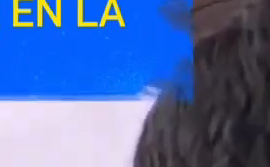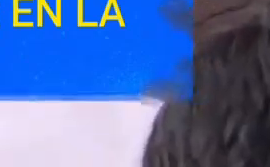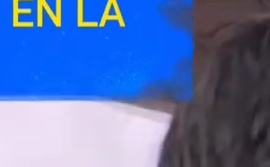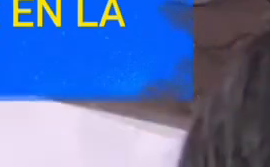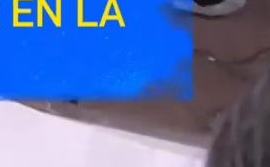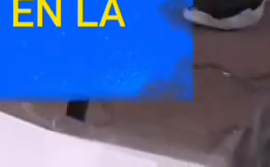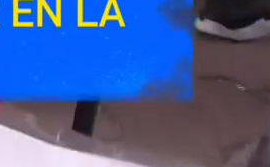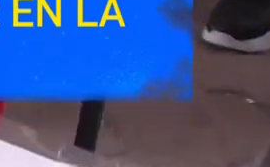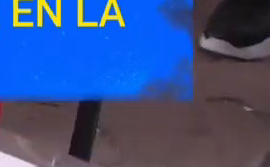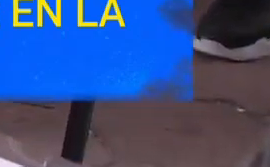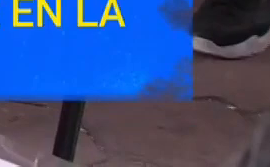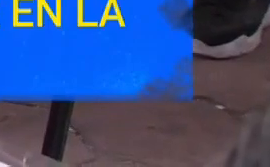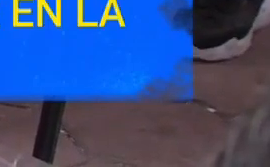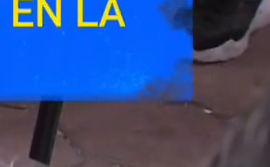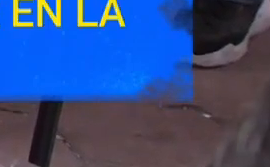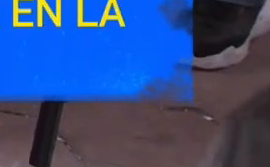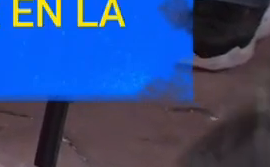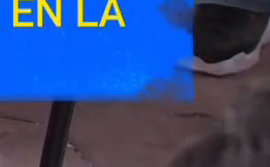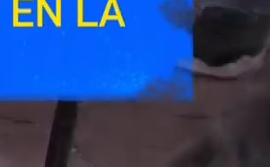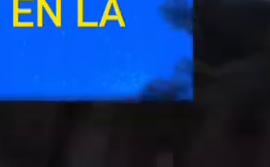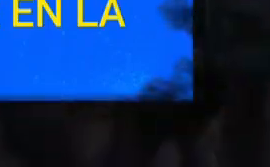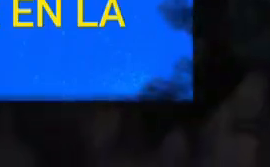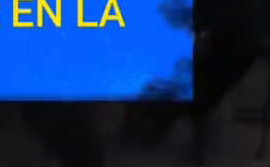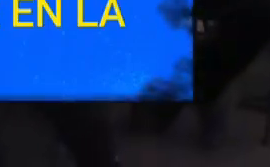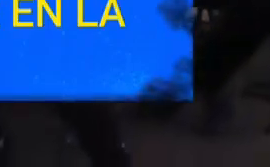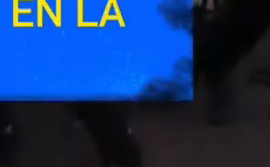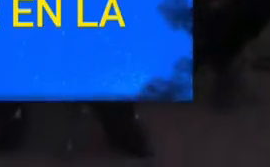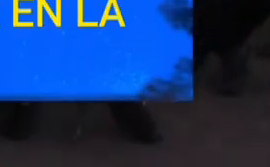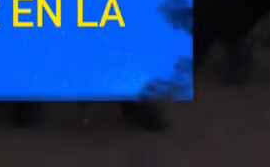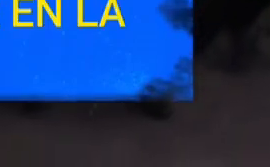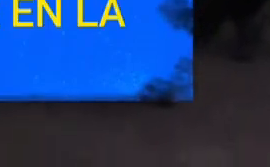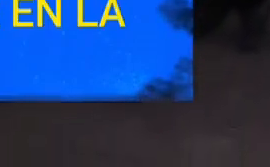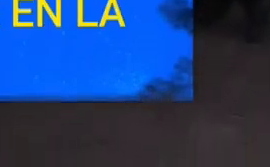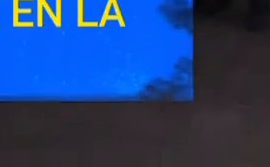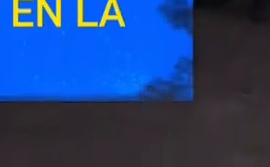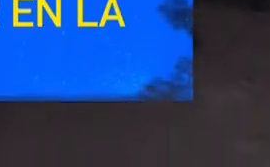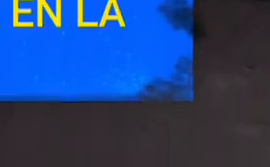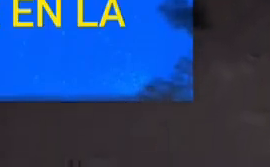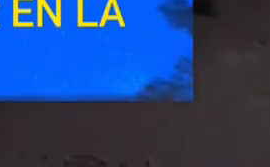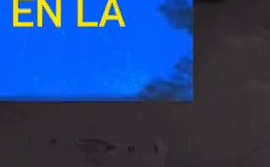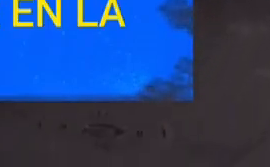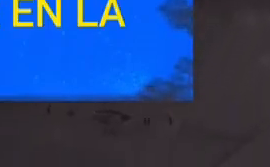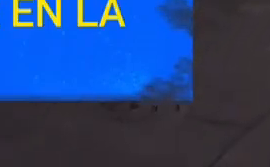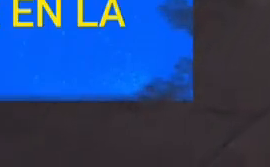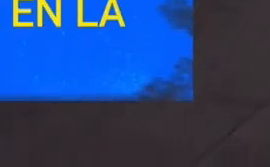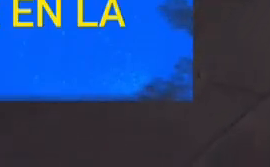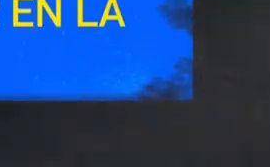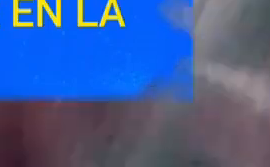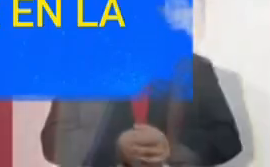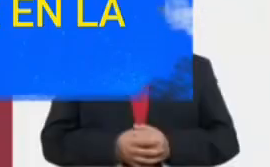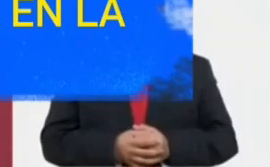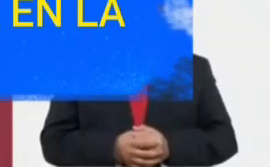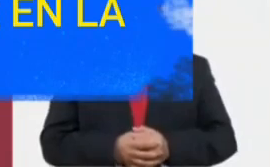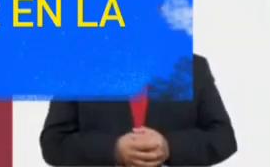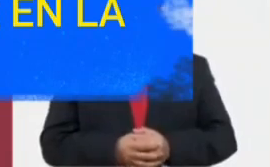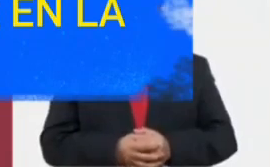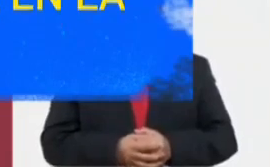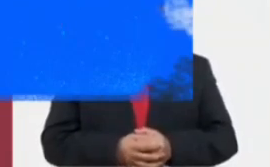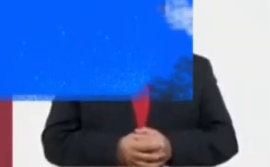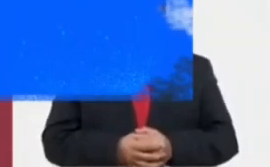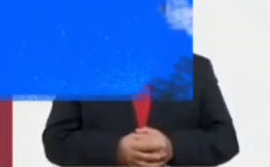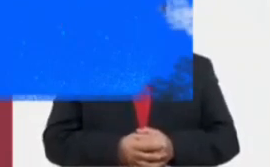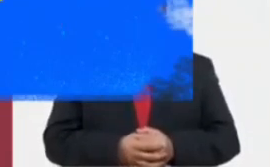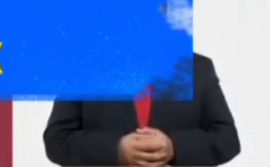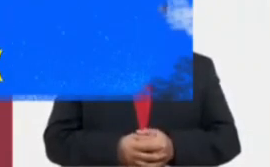con el nuevo plástico se podrán realizar compras en cualquier establecimiento que tenga termina el punto de venta la cantidad